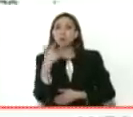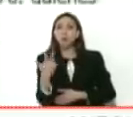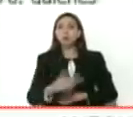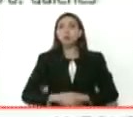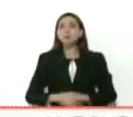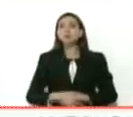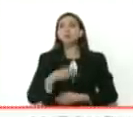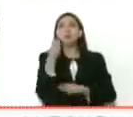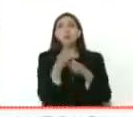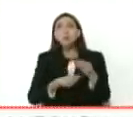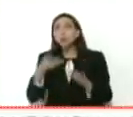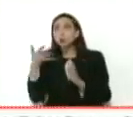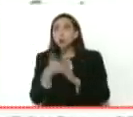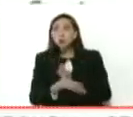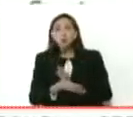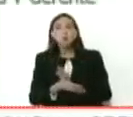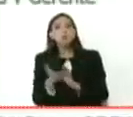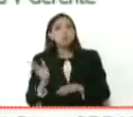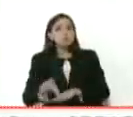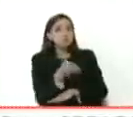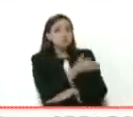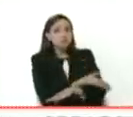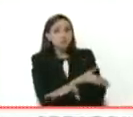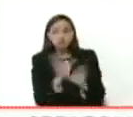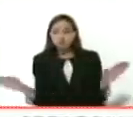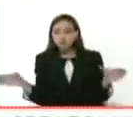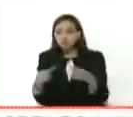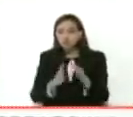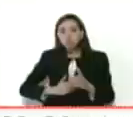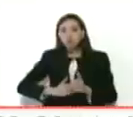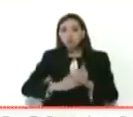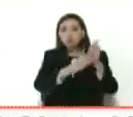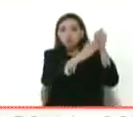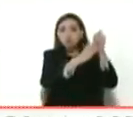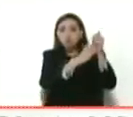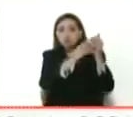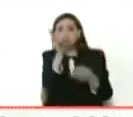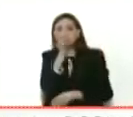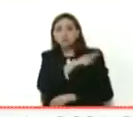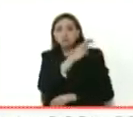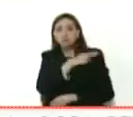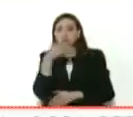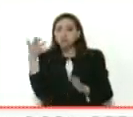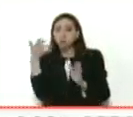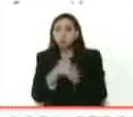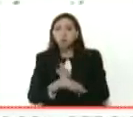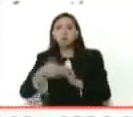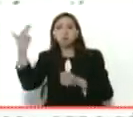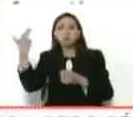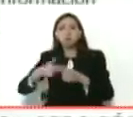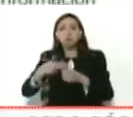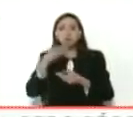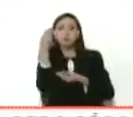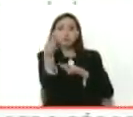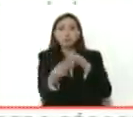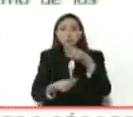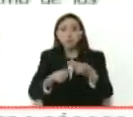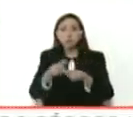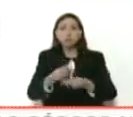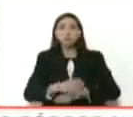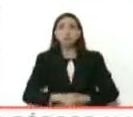ostentaban los cargos de gerente de operaciones especiales y gerente general de operaciones de crudo respectivamente